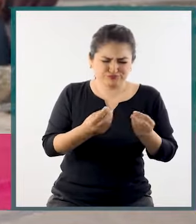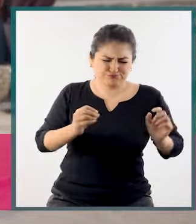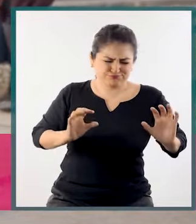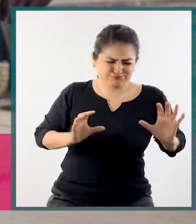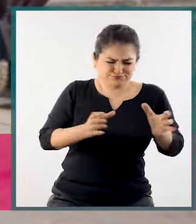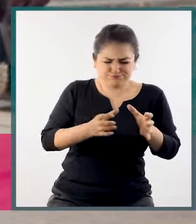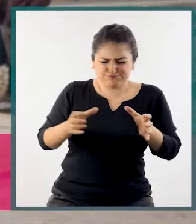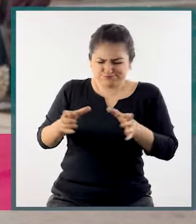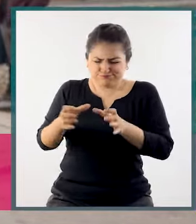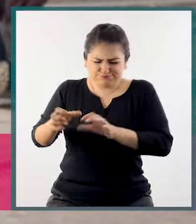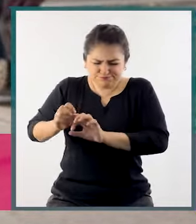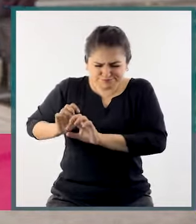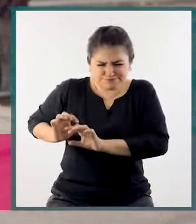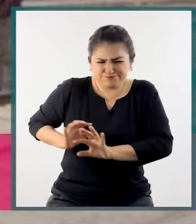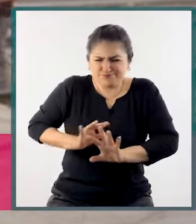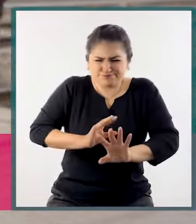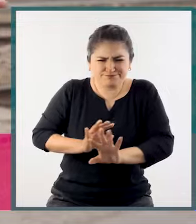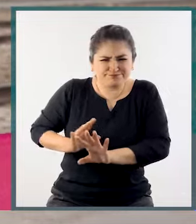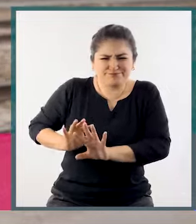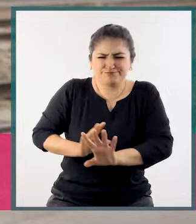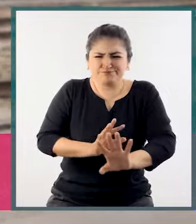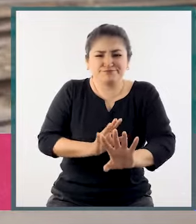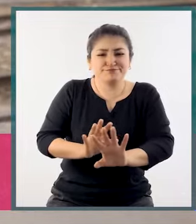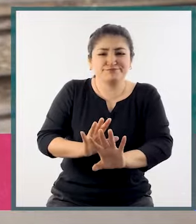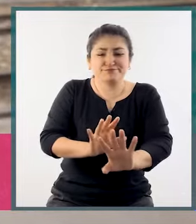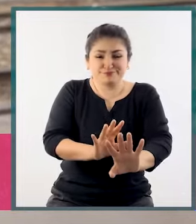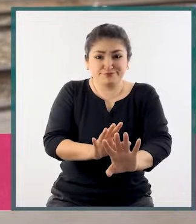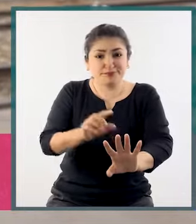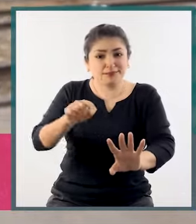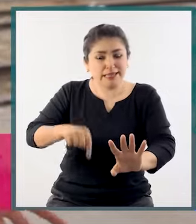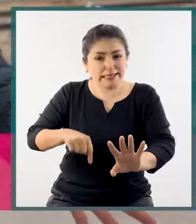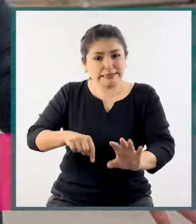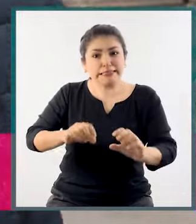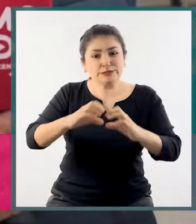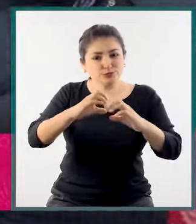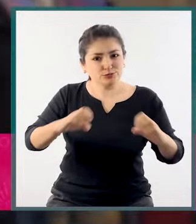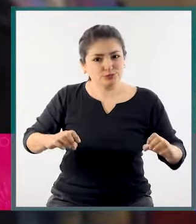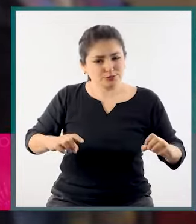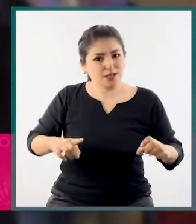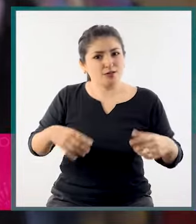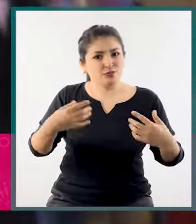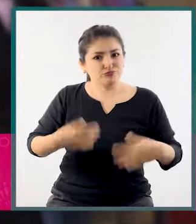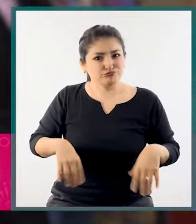para que ellos puedan recorrer las principales avenidas de esta heroica ciudad.